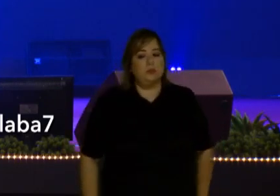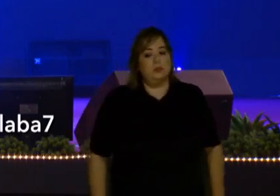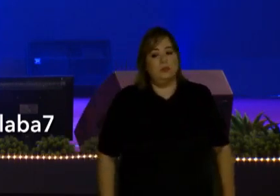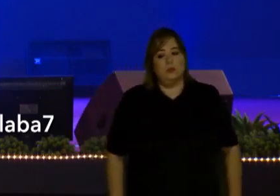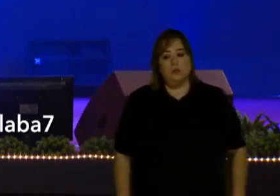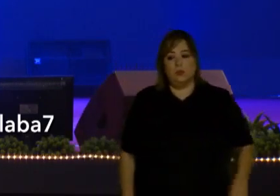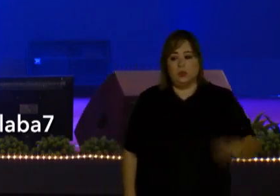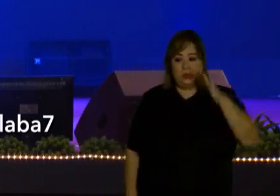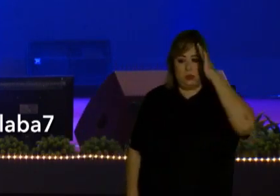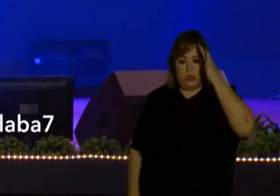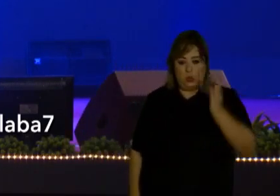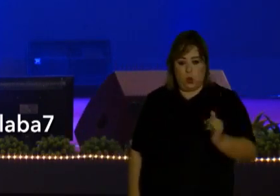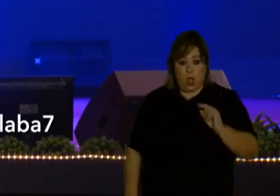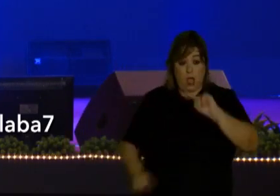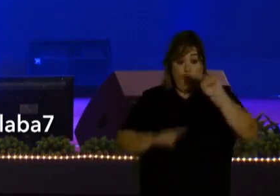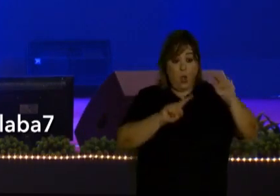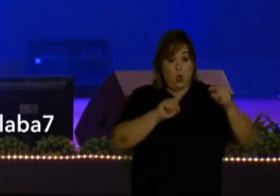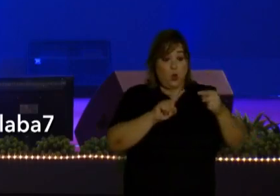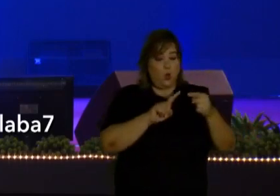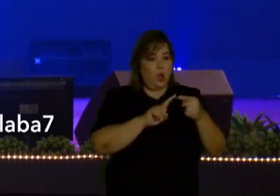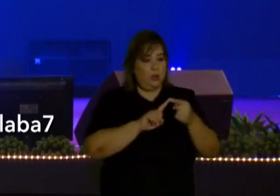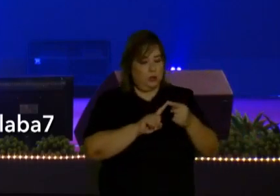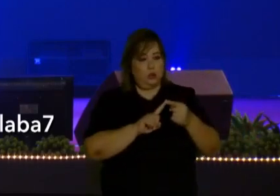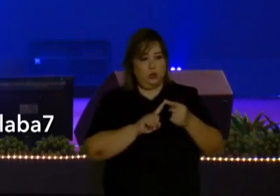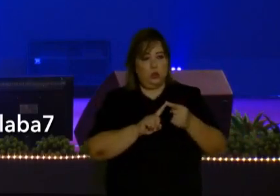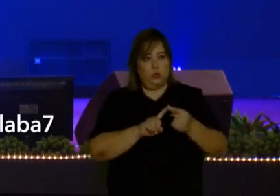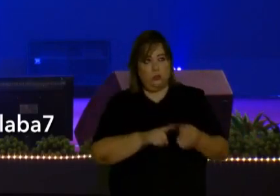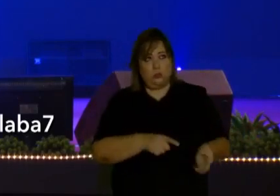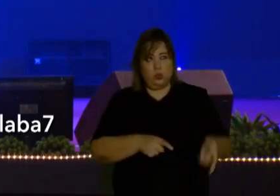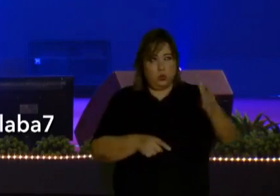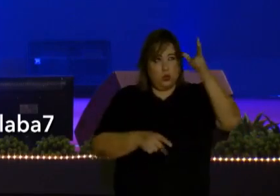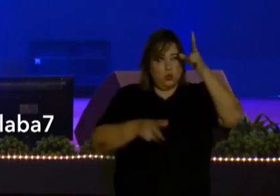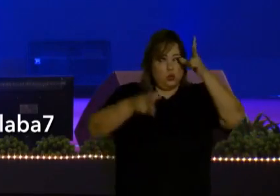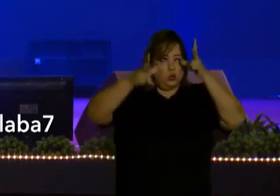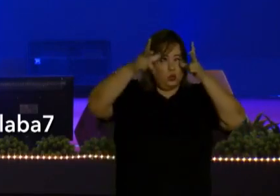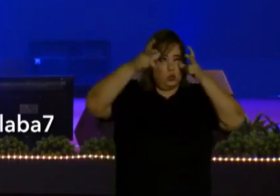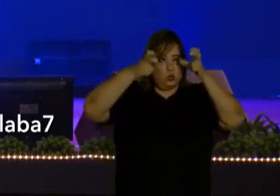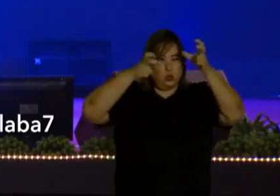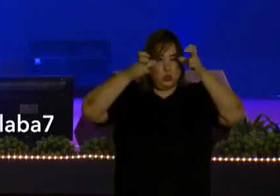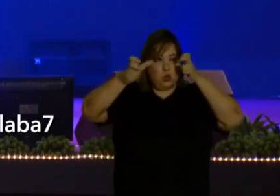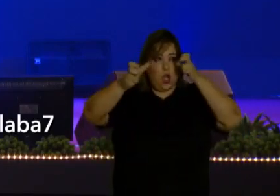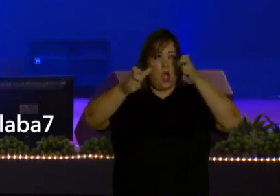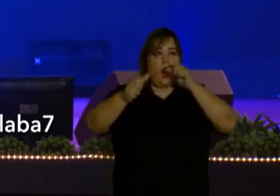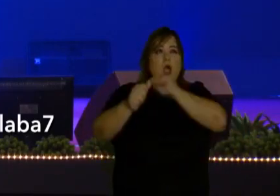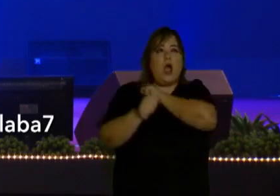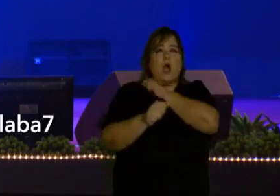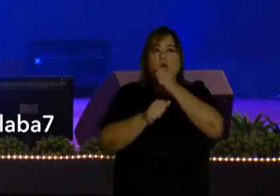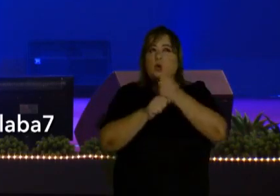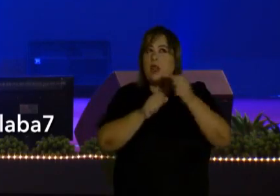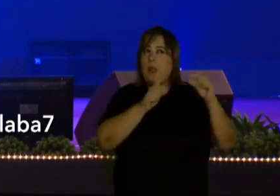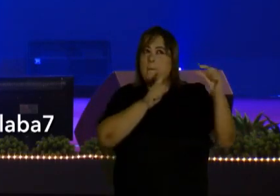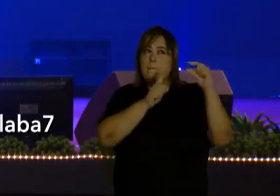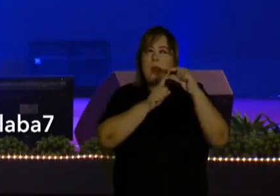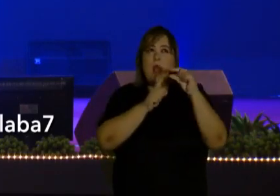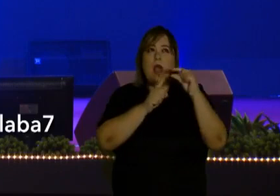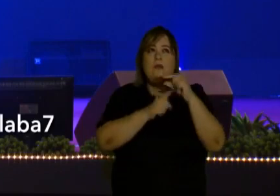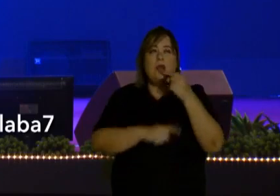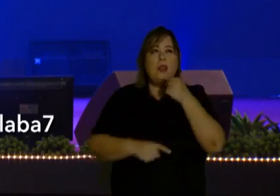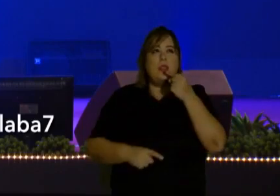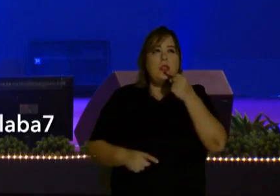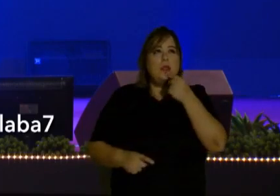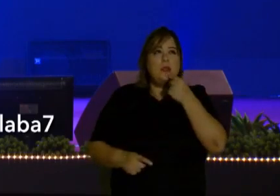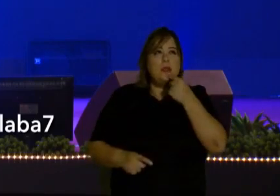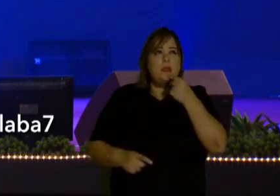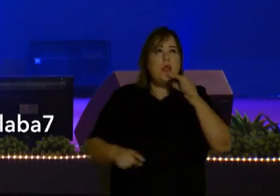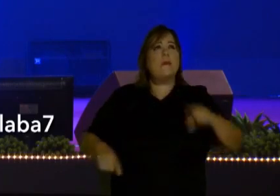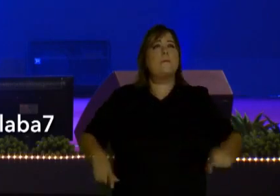Por eso es que cuando usted tiene autoridad sobre la palabra, usted puede pararse en un valle de huesos secos y comenzar a hablar vida. Cuando usted tiene autoridad sobre la palabra,